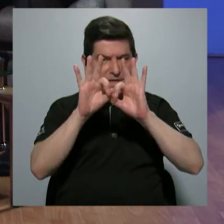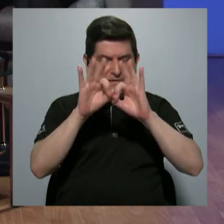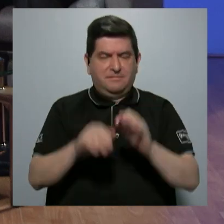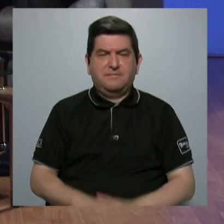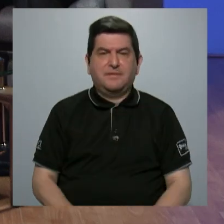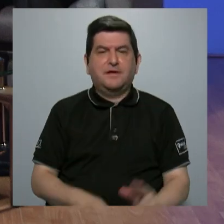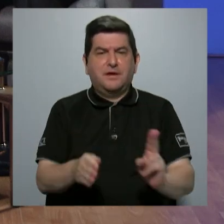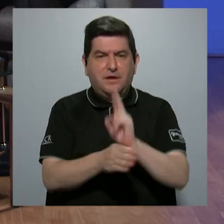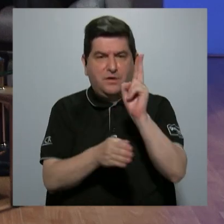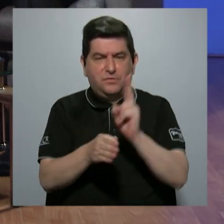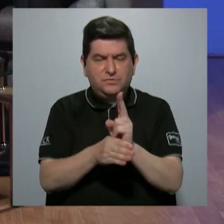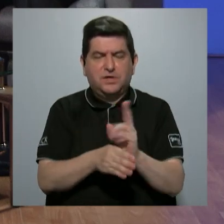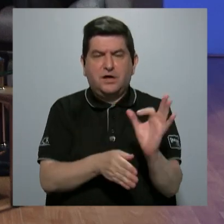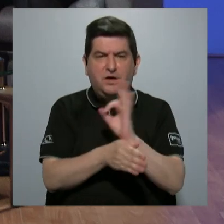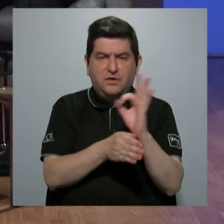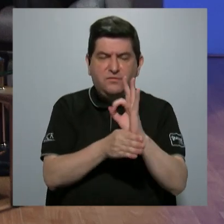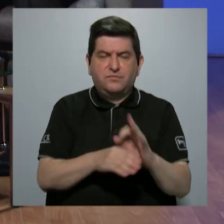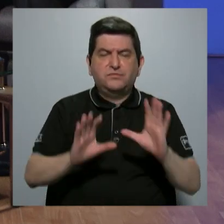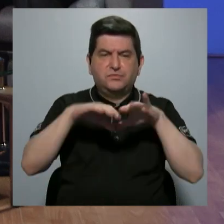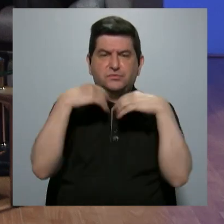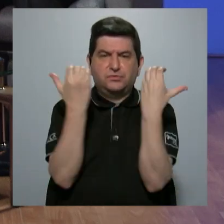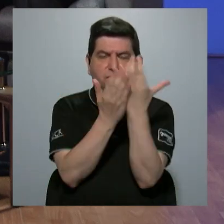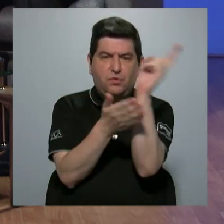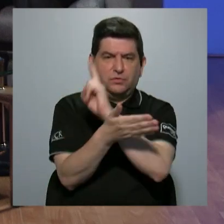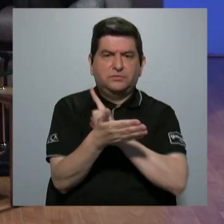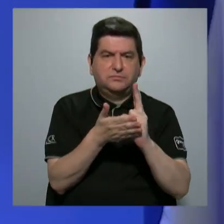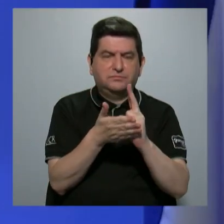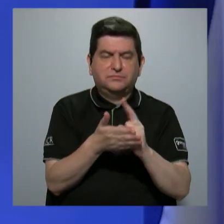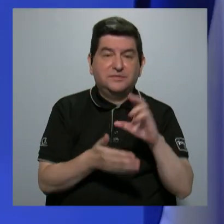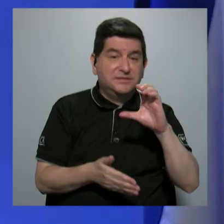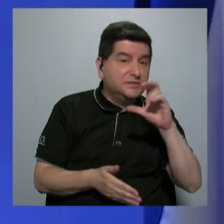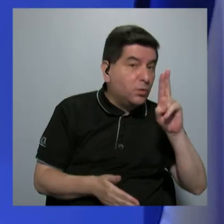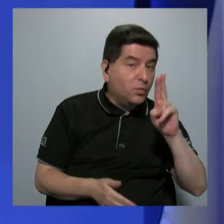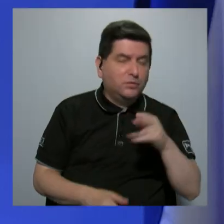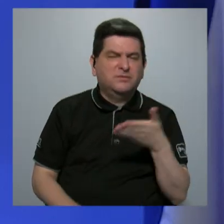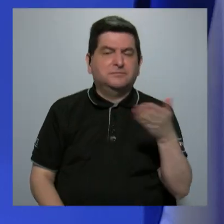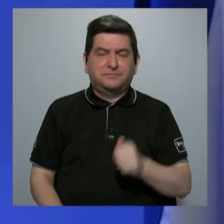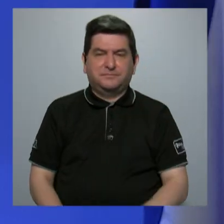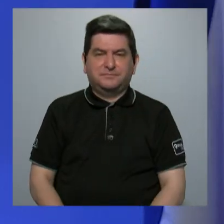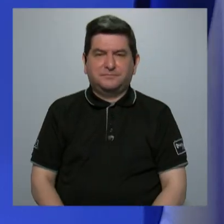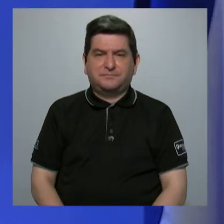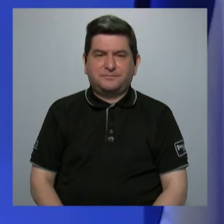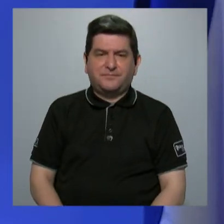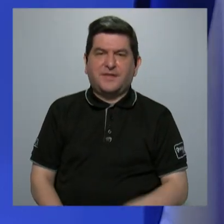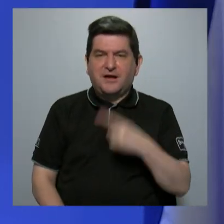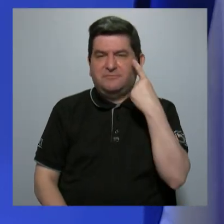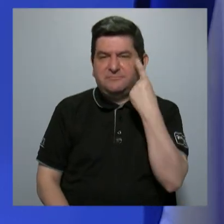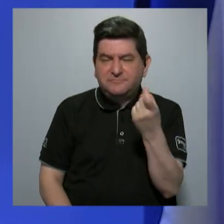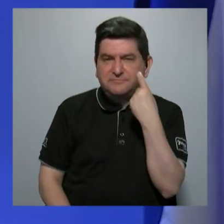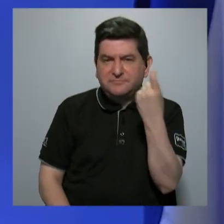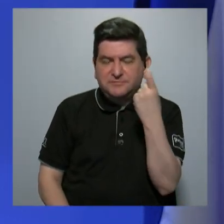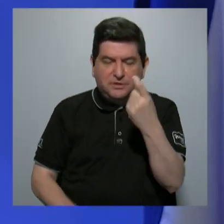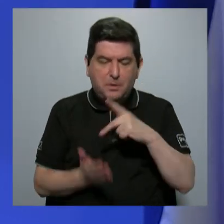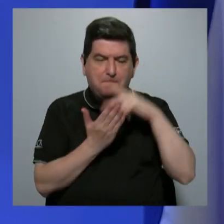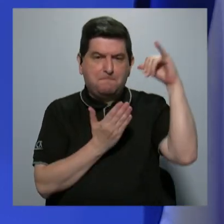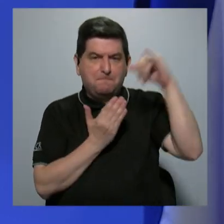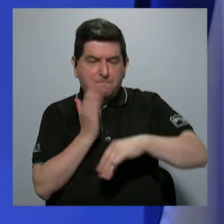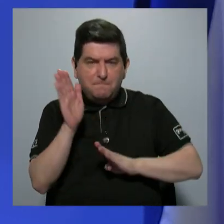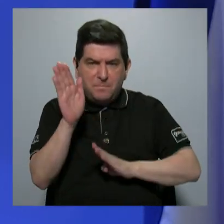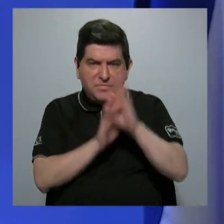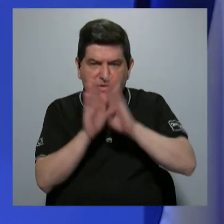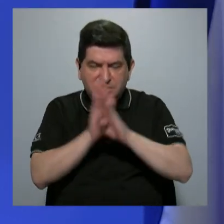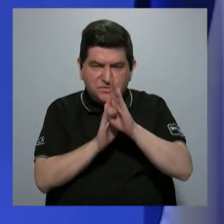hacer uso de una de las funciones del Consejo Universitario en cuanto a cómo se fiscalizan los proyectos de